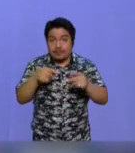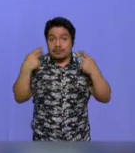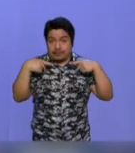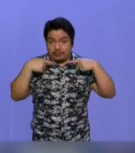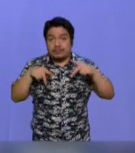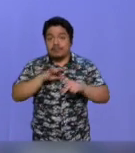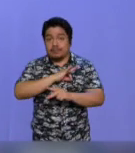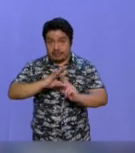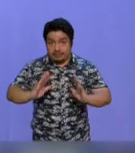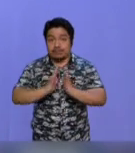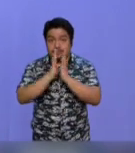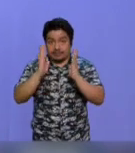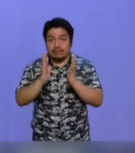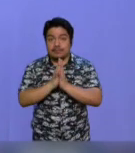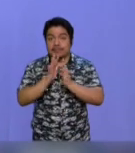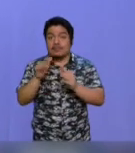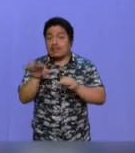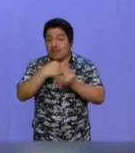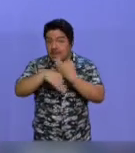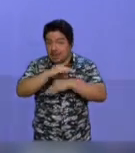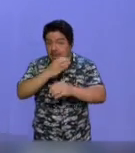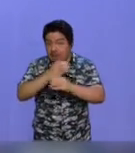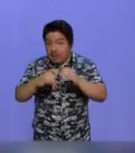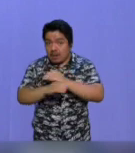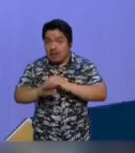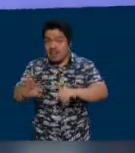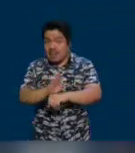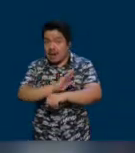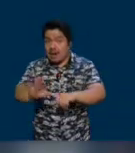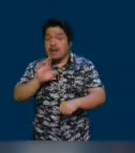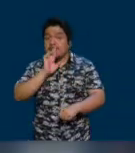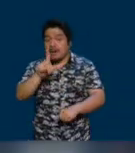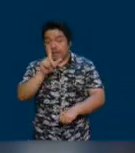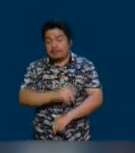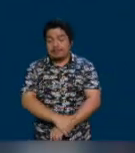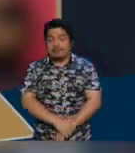para que las cosas cambien en su beneficio. Escuchemos.